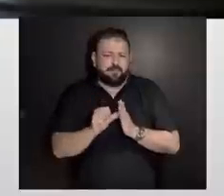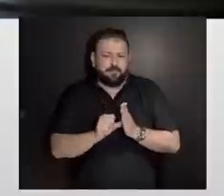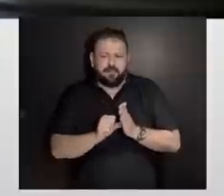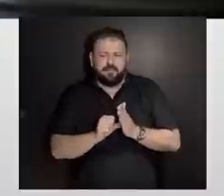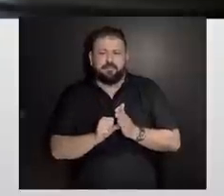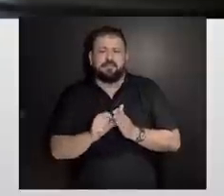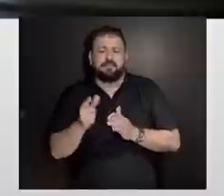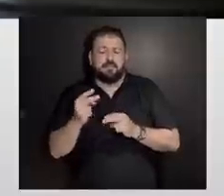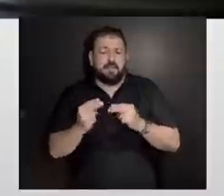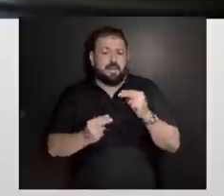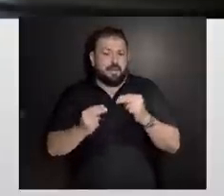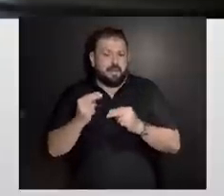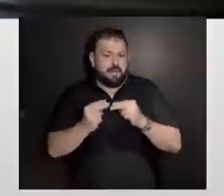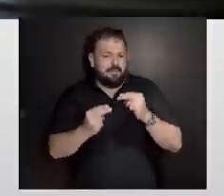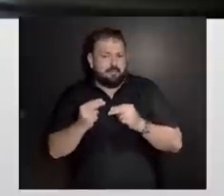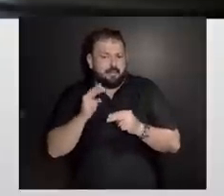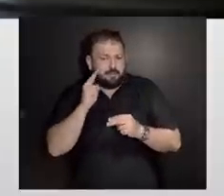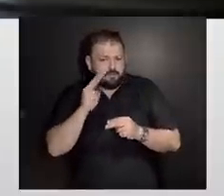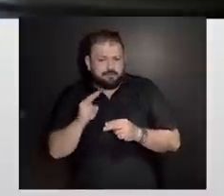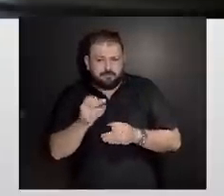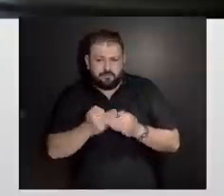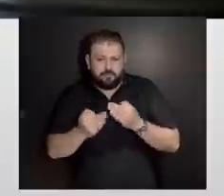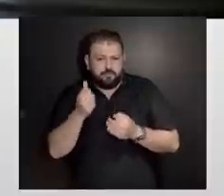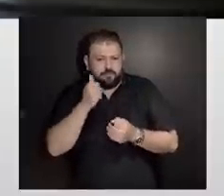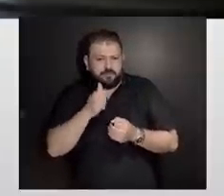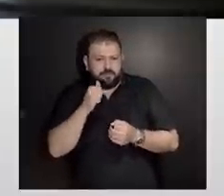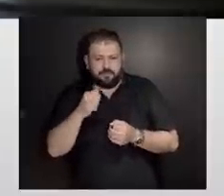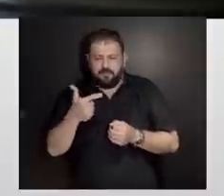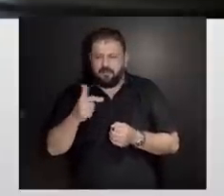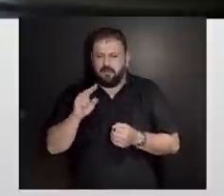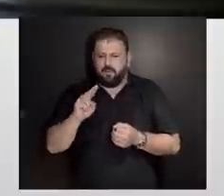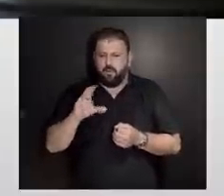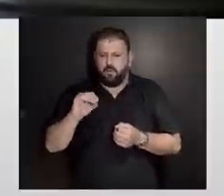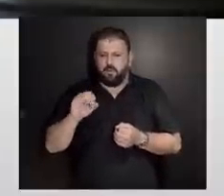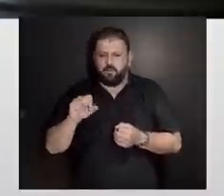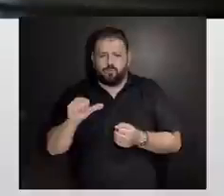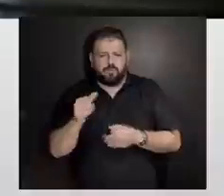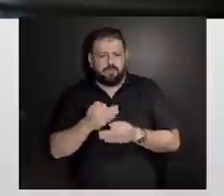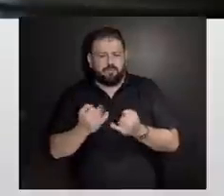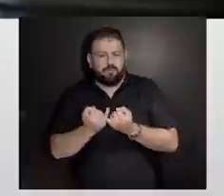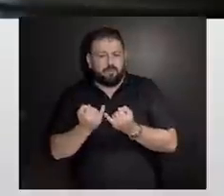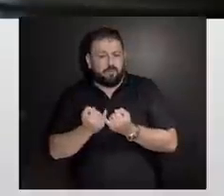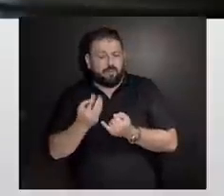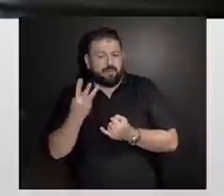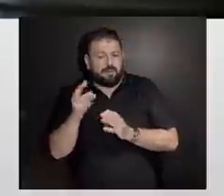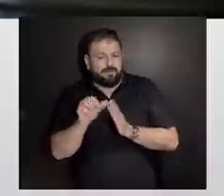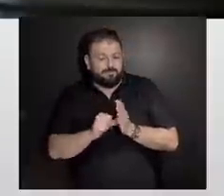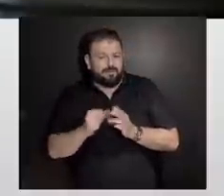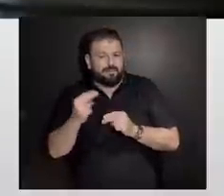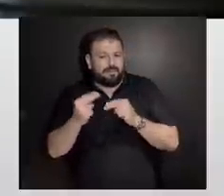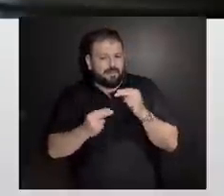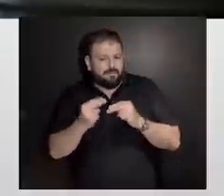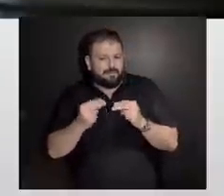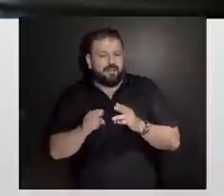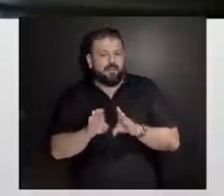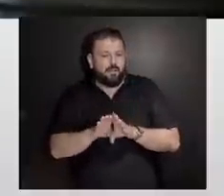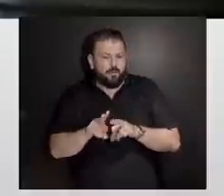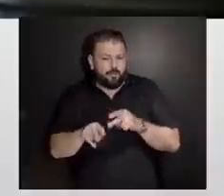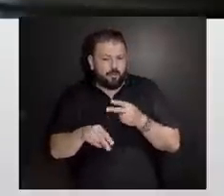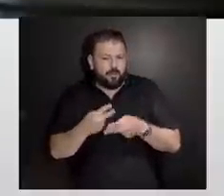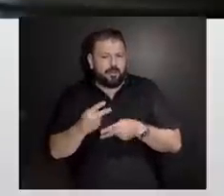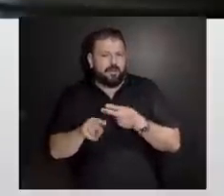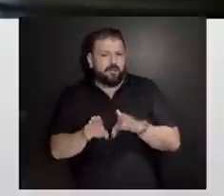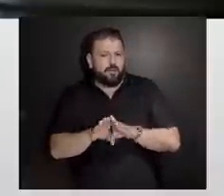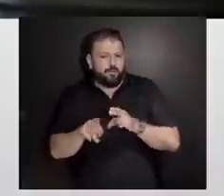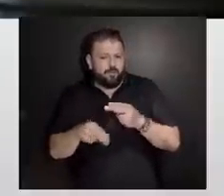nuestros niveles de glucosa. Normalmente se saca pues una relación de estos 3 meses anteriores sobre cómo estuvo la